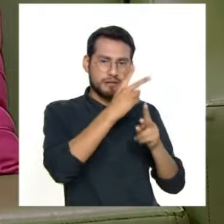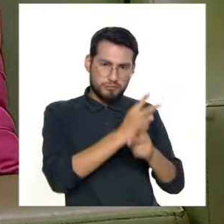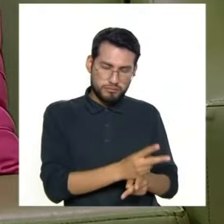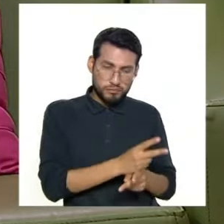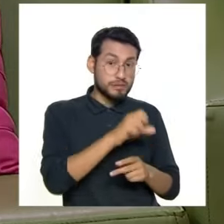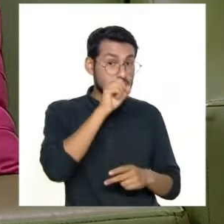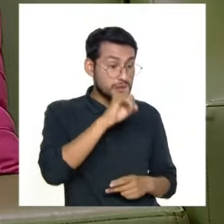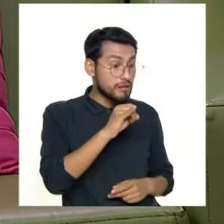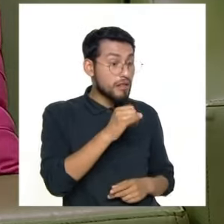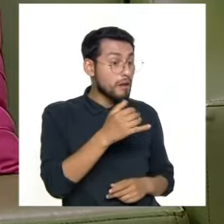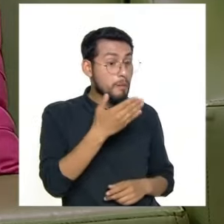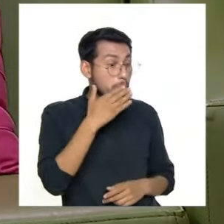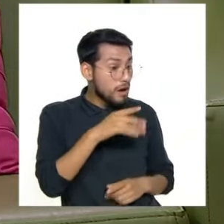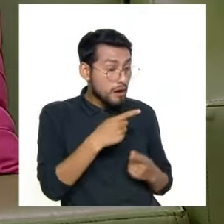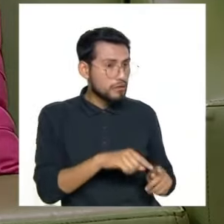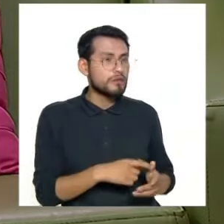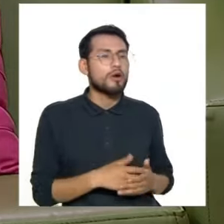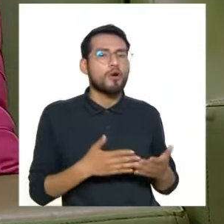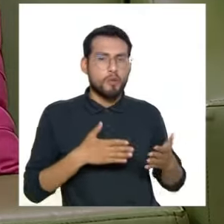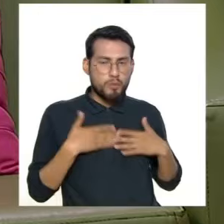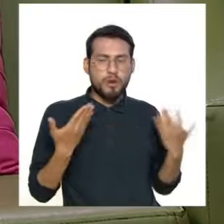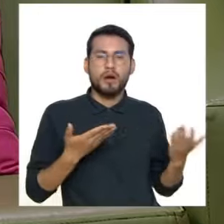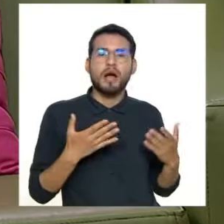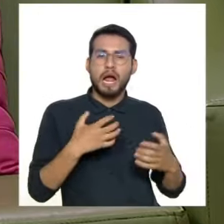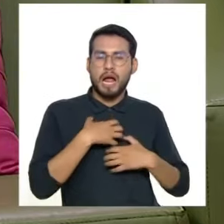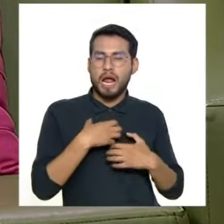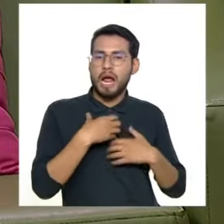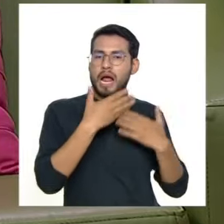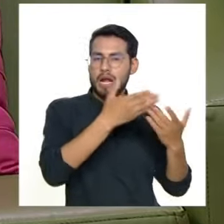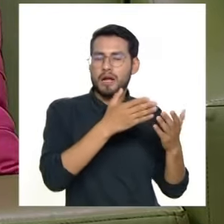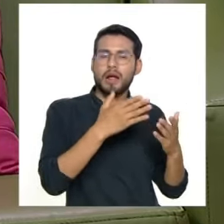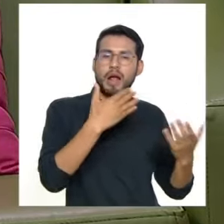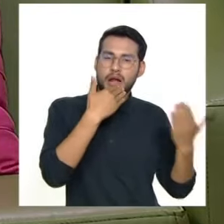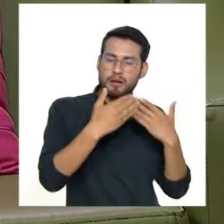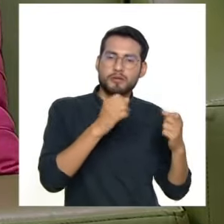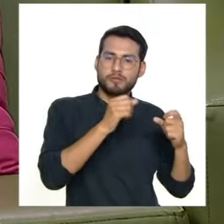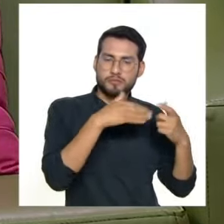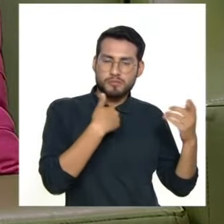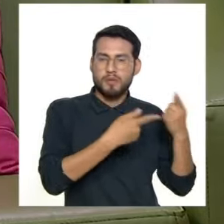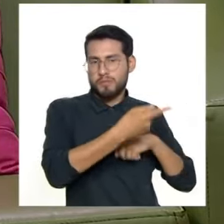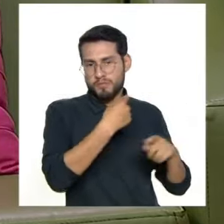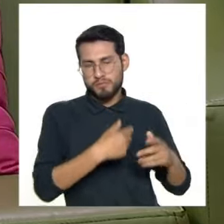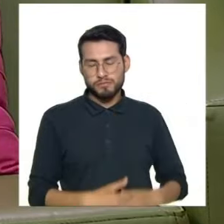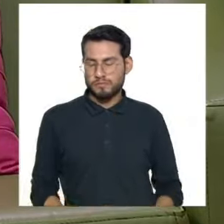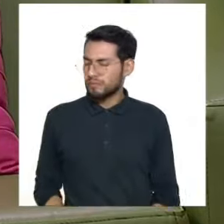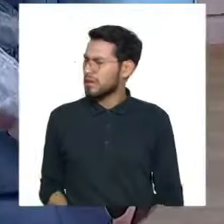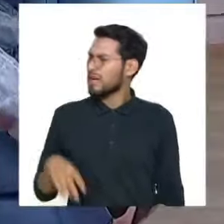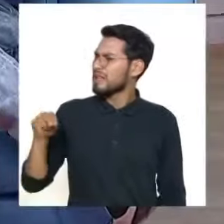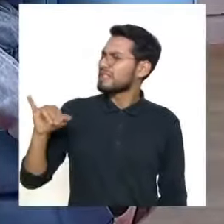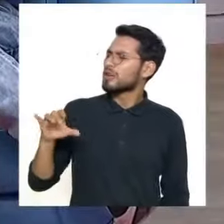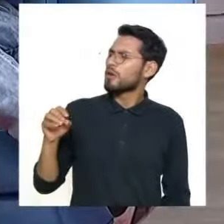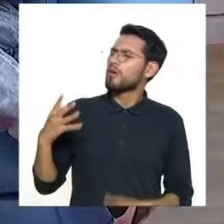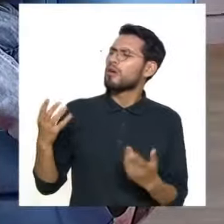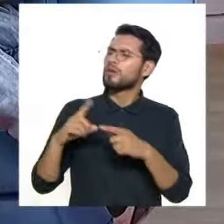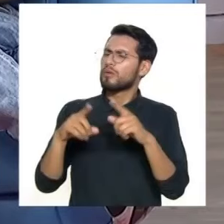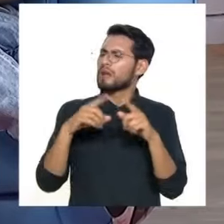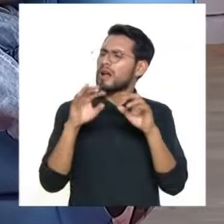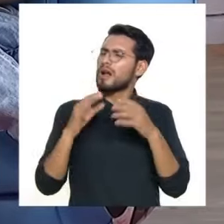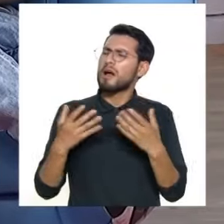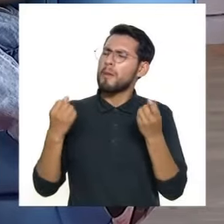de que si algo no sale como esperamos ya tengamos dónde donó reclamar con quién hablar dónde devolver Exacto Nilo Cuáles son los los sectores